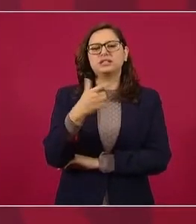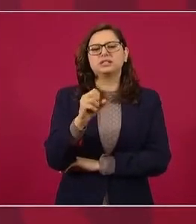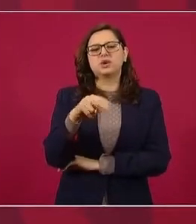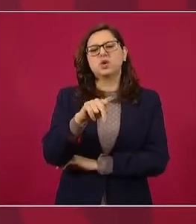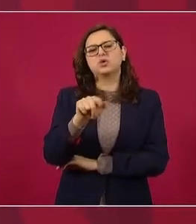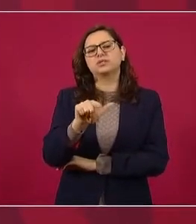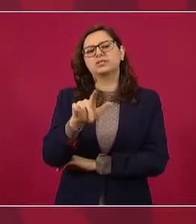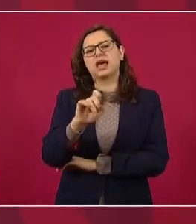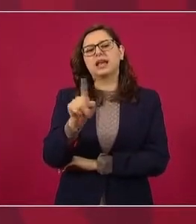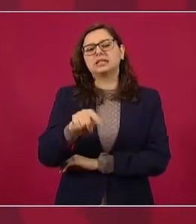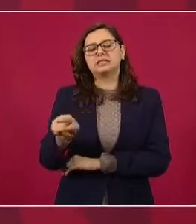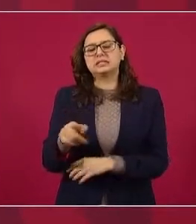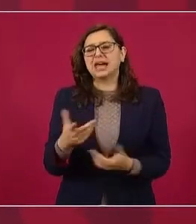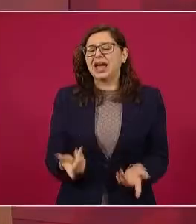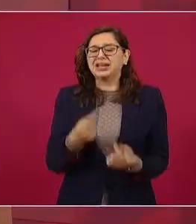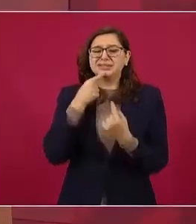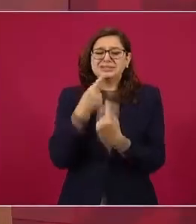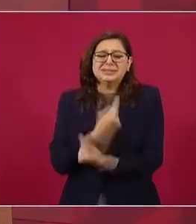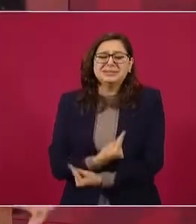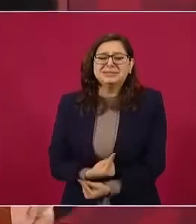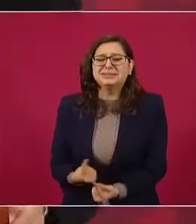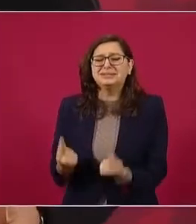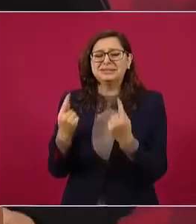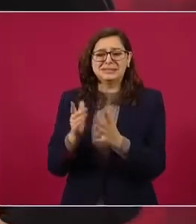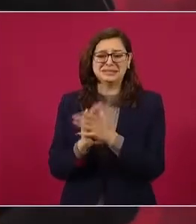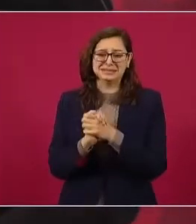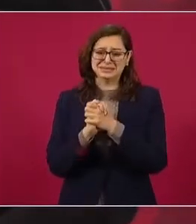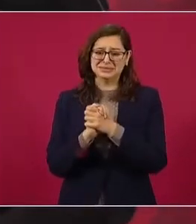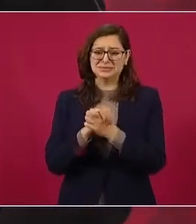que decía que le preocupaban los niños, ¿no?